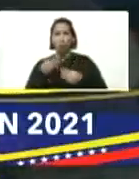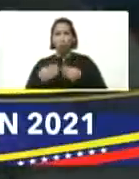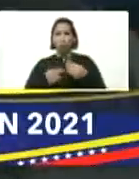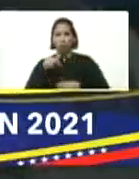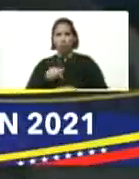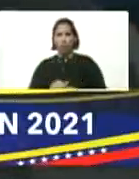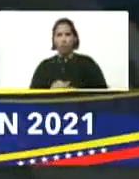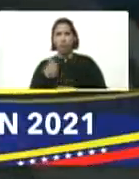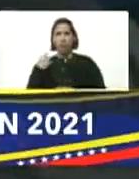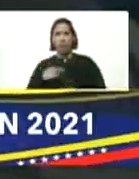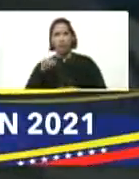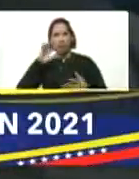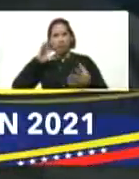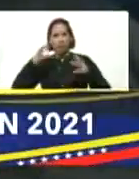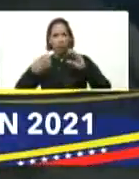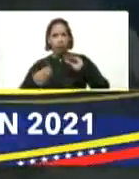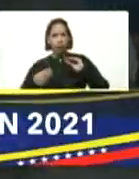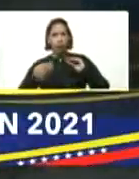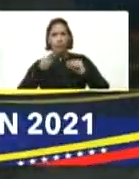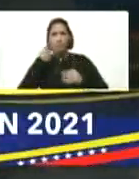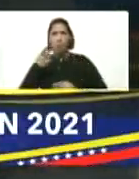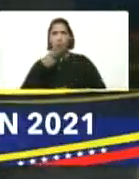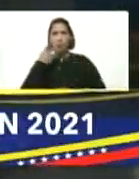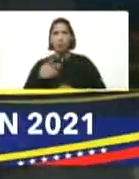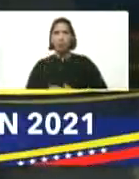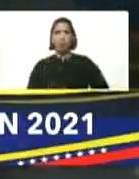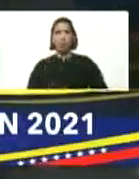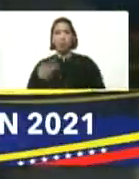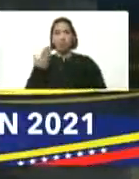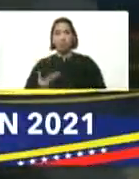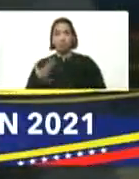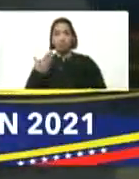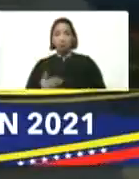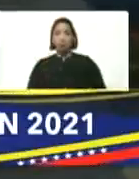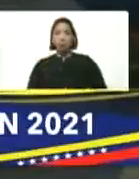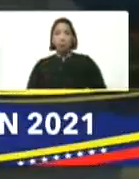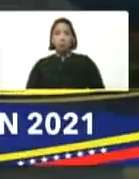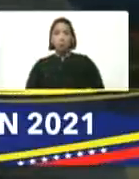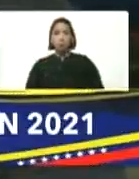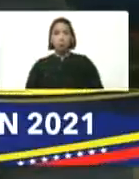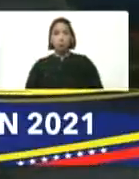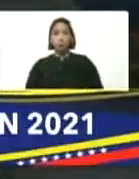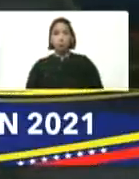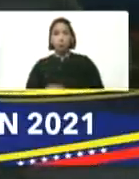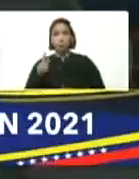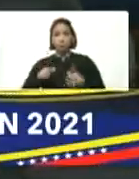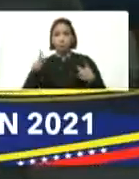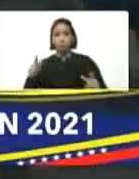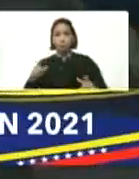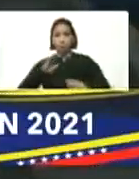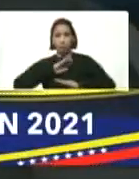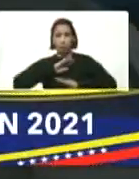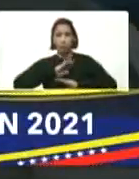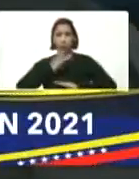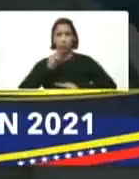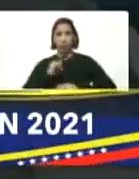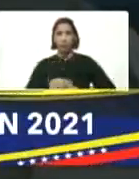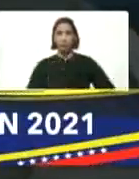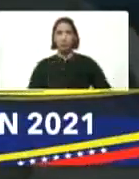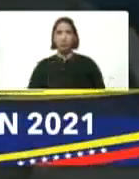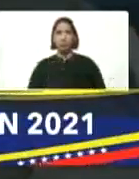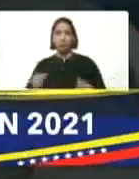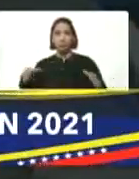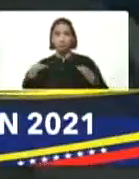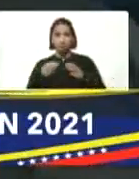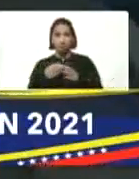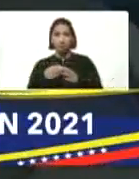una dimensión política extremadamente importante y los autores o autoras que están aquí reunidos